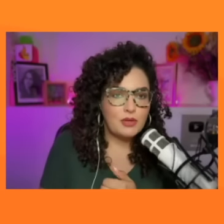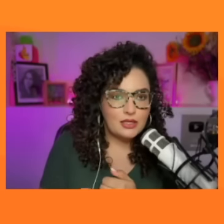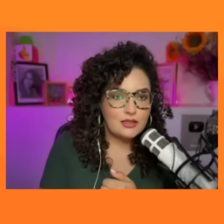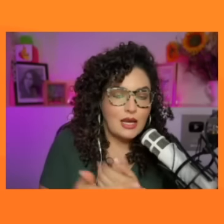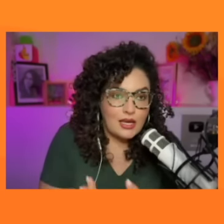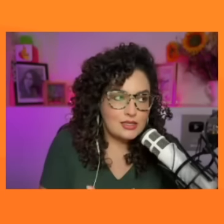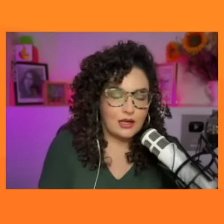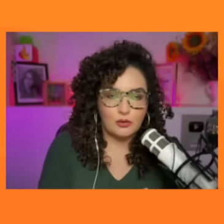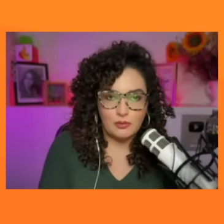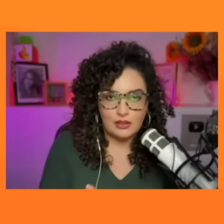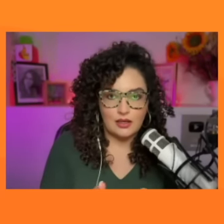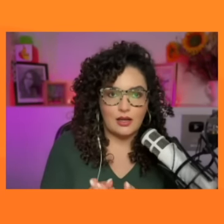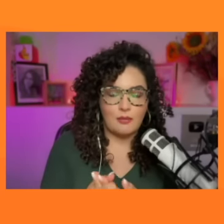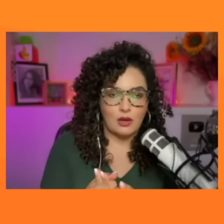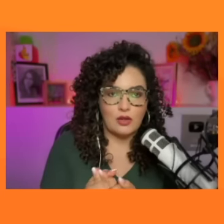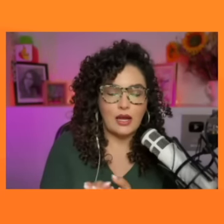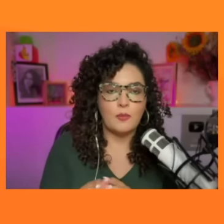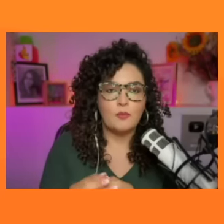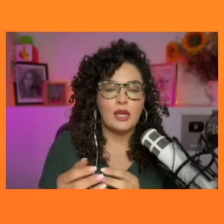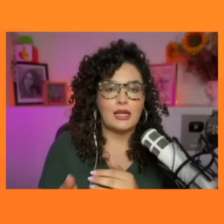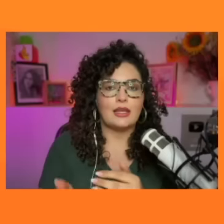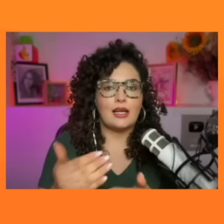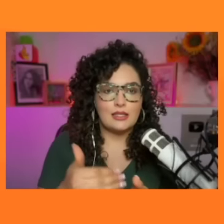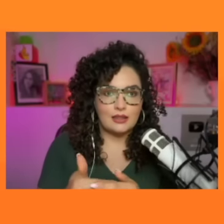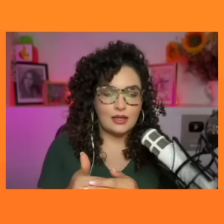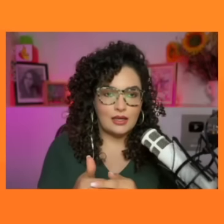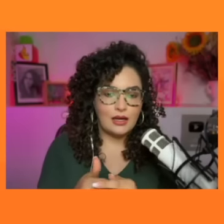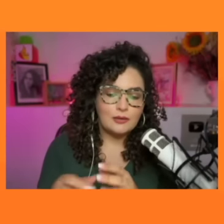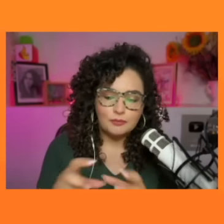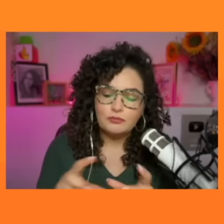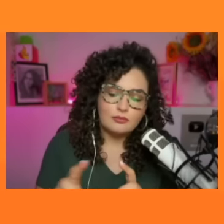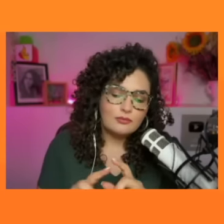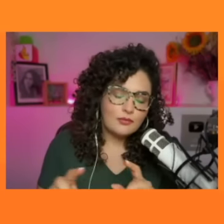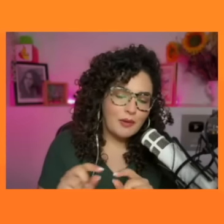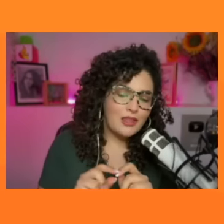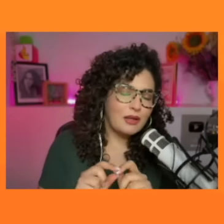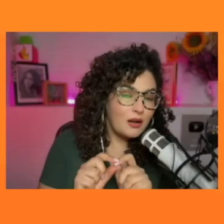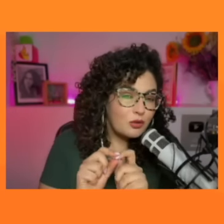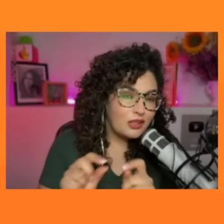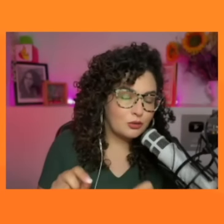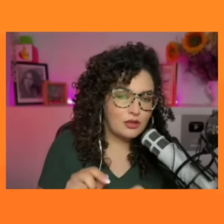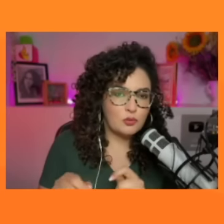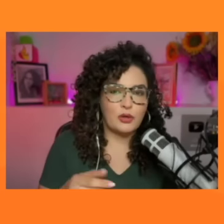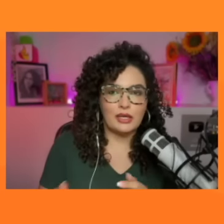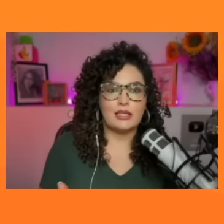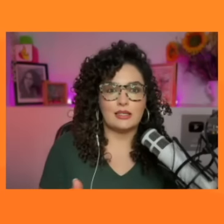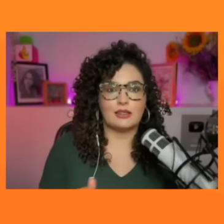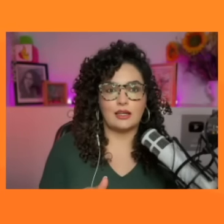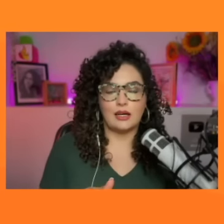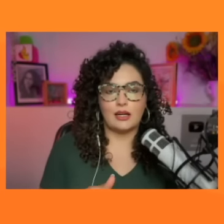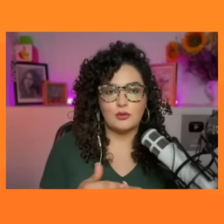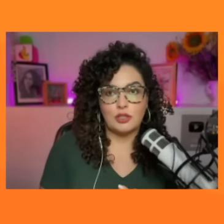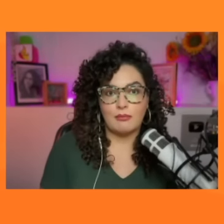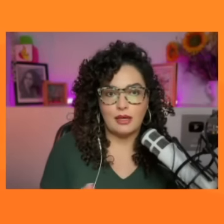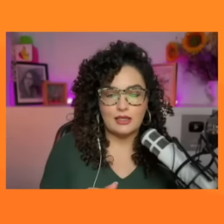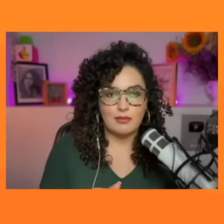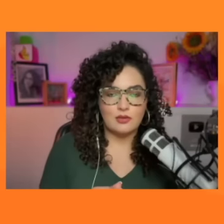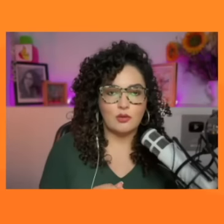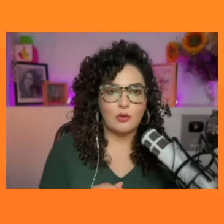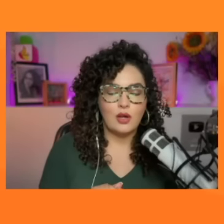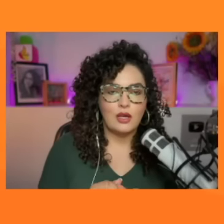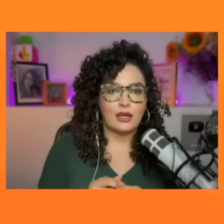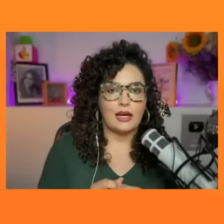la presidencia es el que actualmente tiene Mario Delgado. Entre la Secretaría General, vaya, de manera muy textual, se supone que la Secretaría General, su chamba